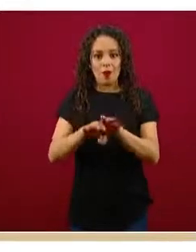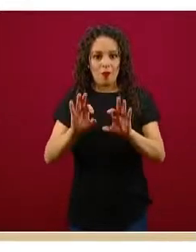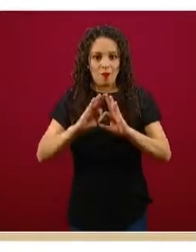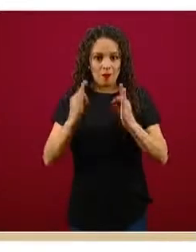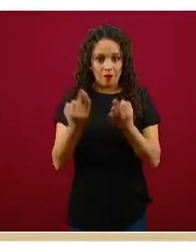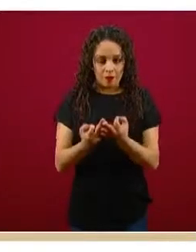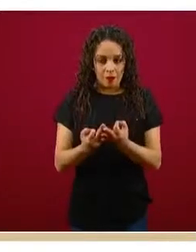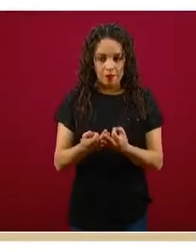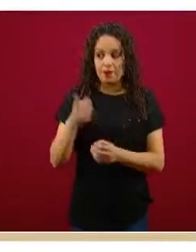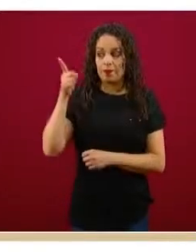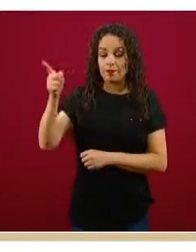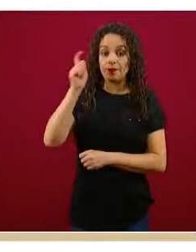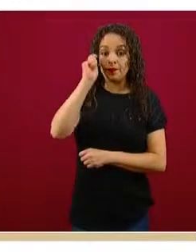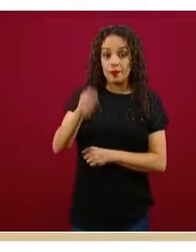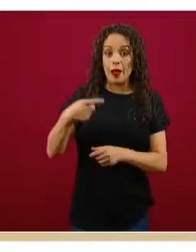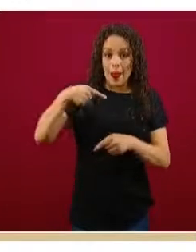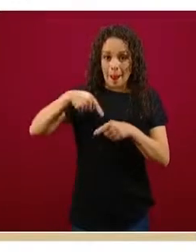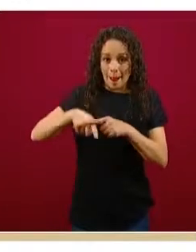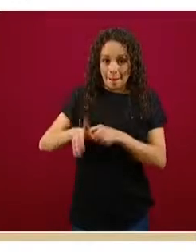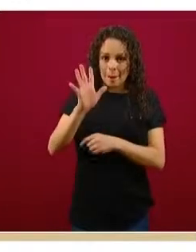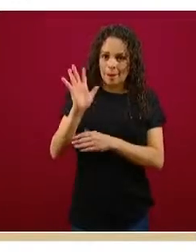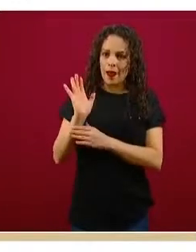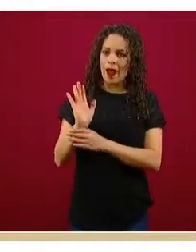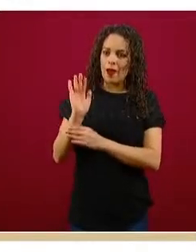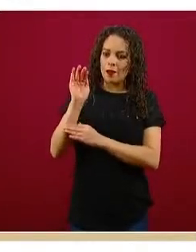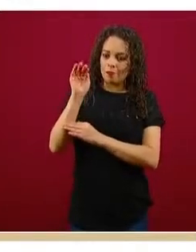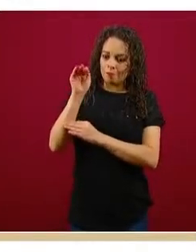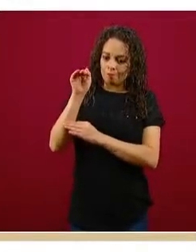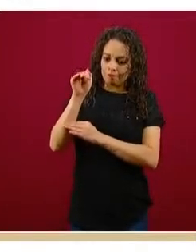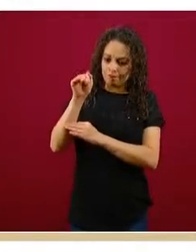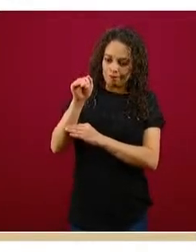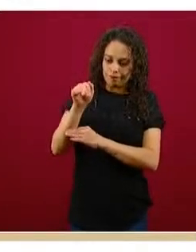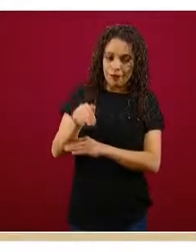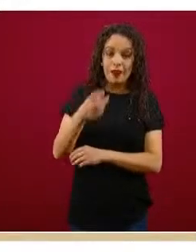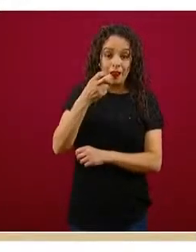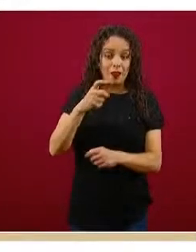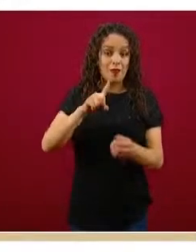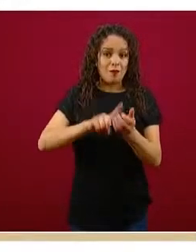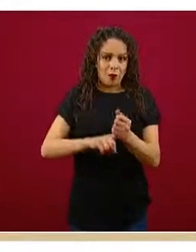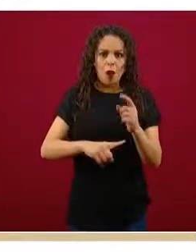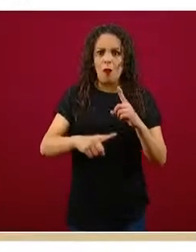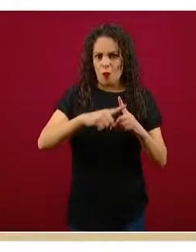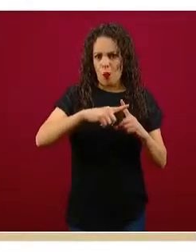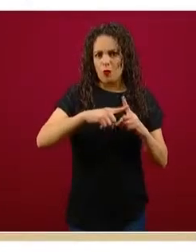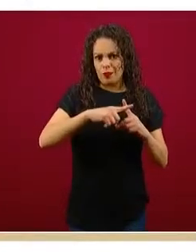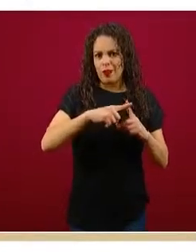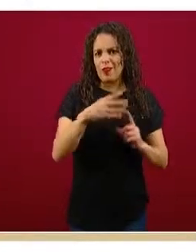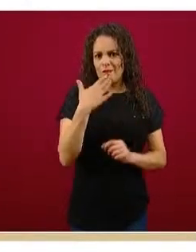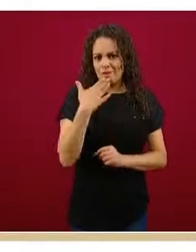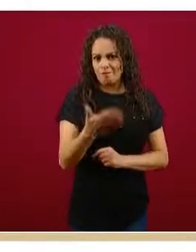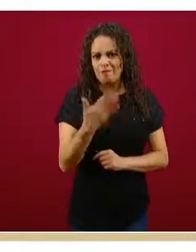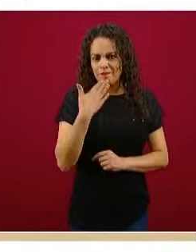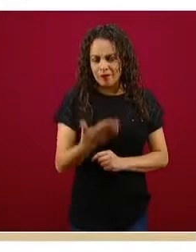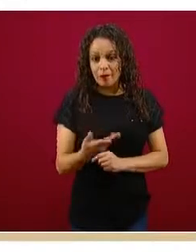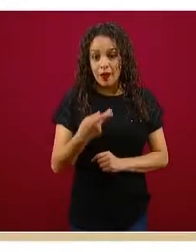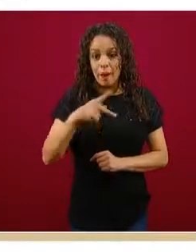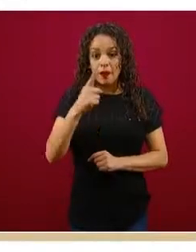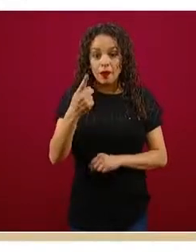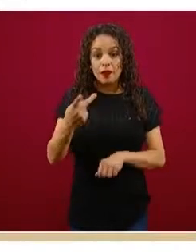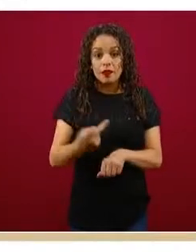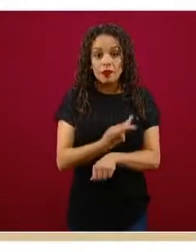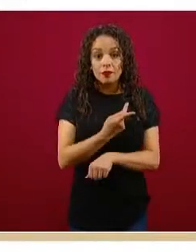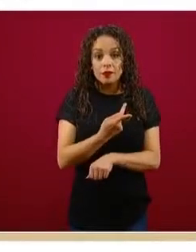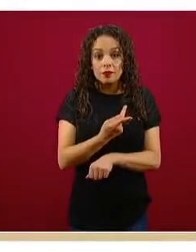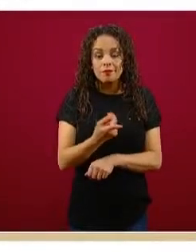tenido un ascenso, empezaron a tener un descenso, esto fue muy positivo y algo ocurrió, que ese algo no es seguramente